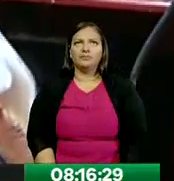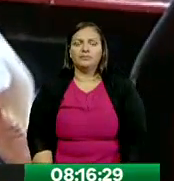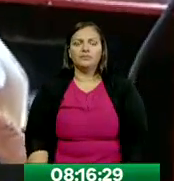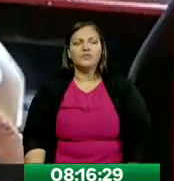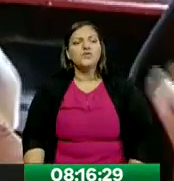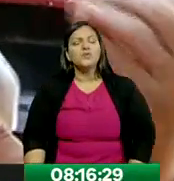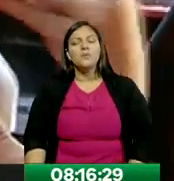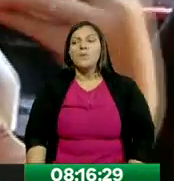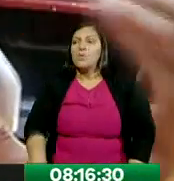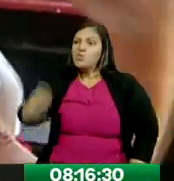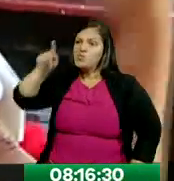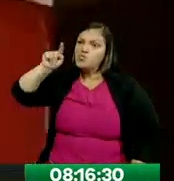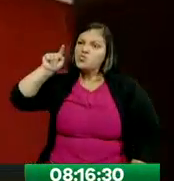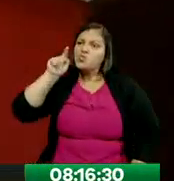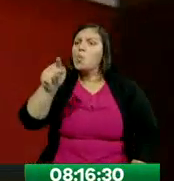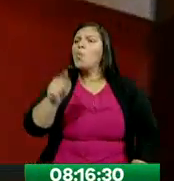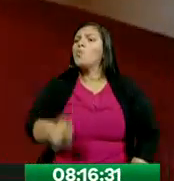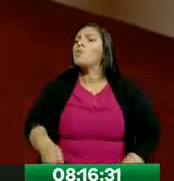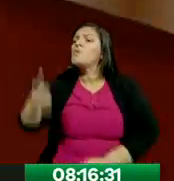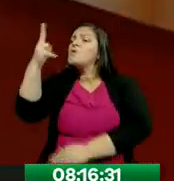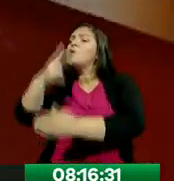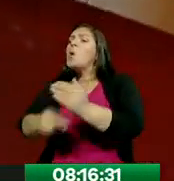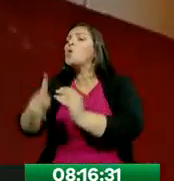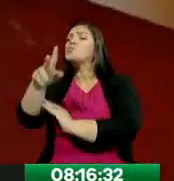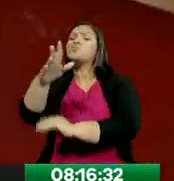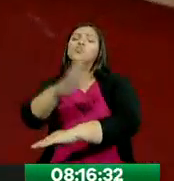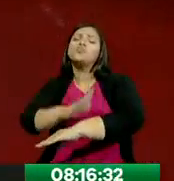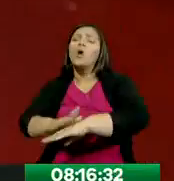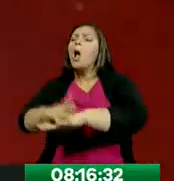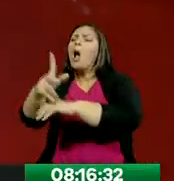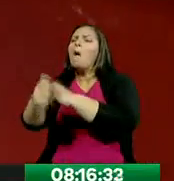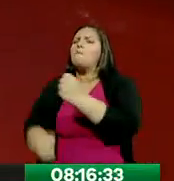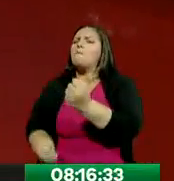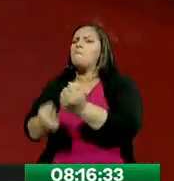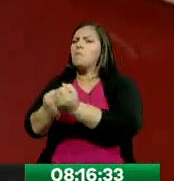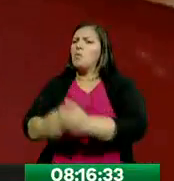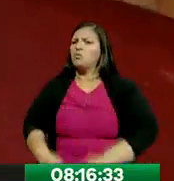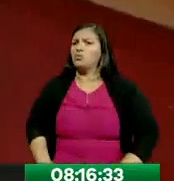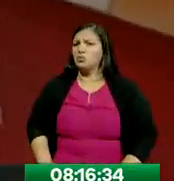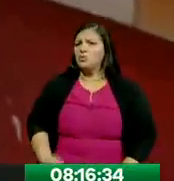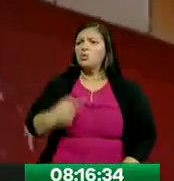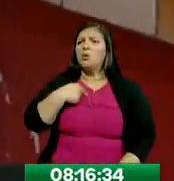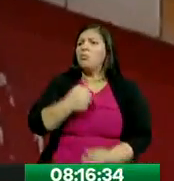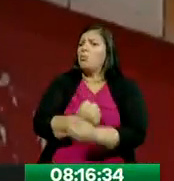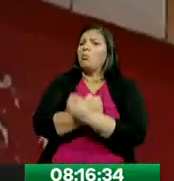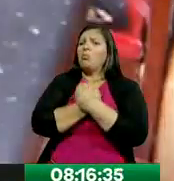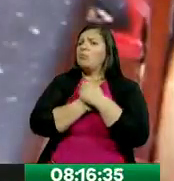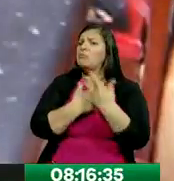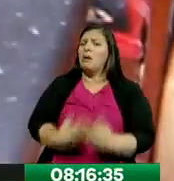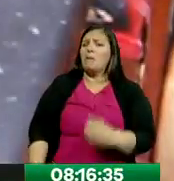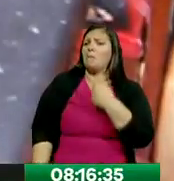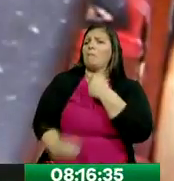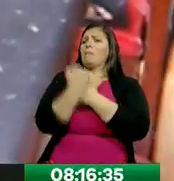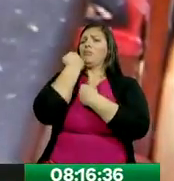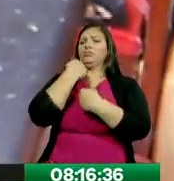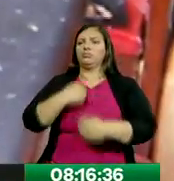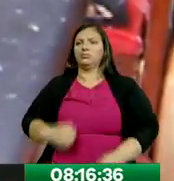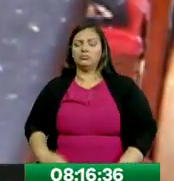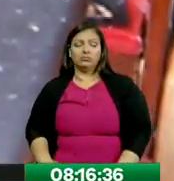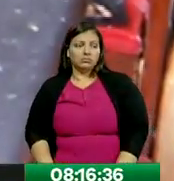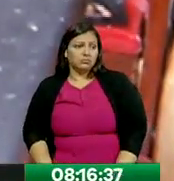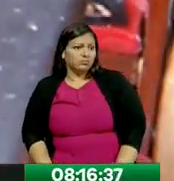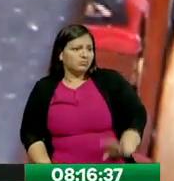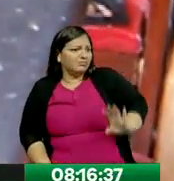eres una vieja alcahueta, dijo, porque mi hijo ya no quiere saber nada de ella. Y si él tuvo un desliz con esa